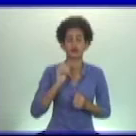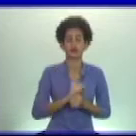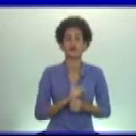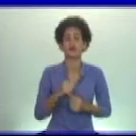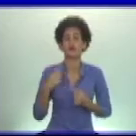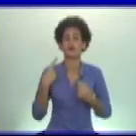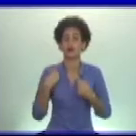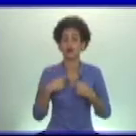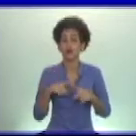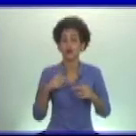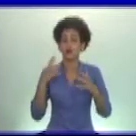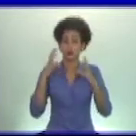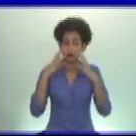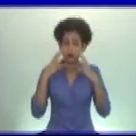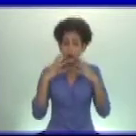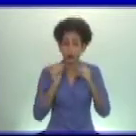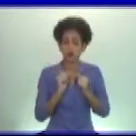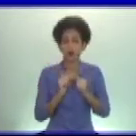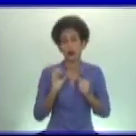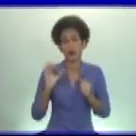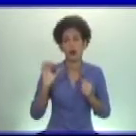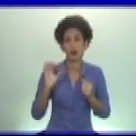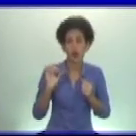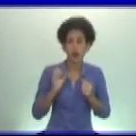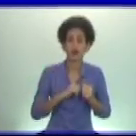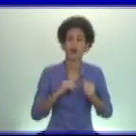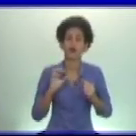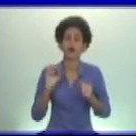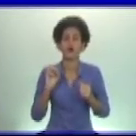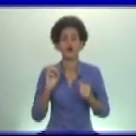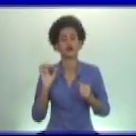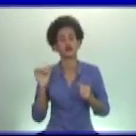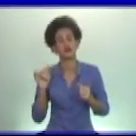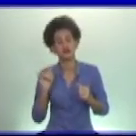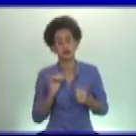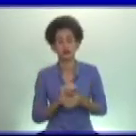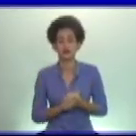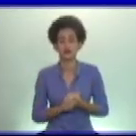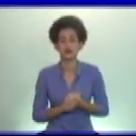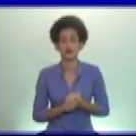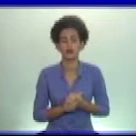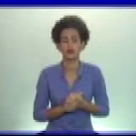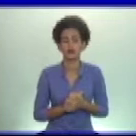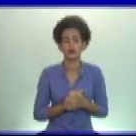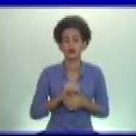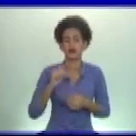importante, o, porque si yo digo y, quiere decir que está cumpliendo la condición. O las X mayores que